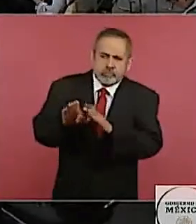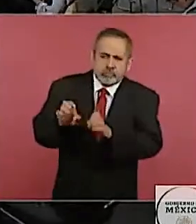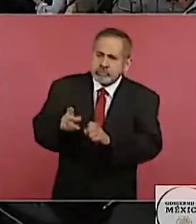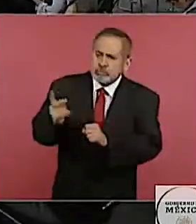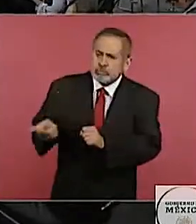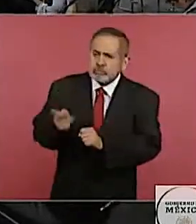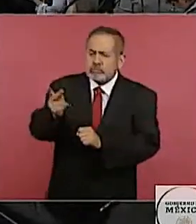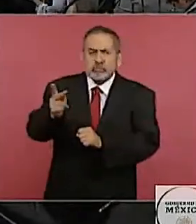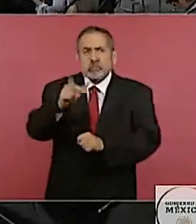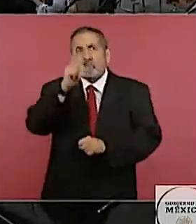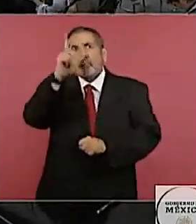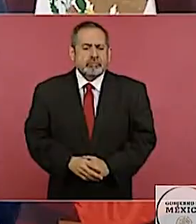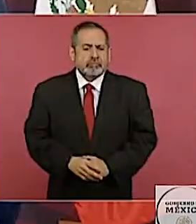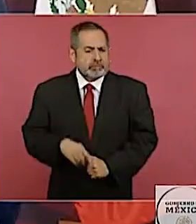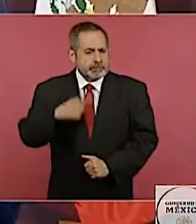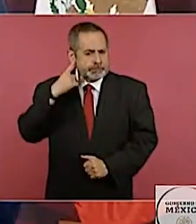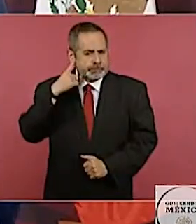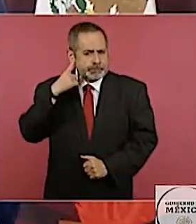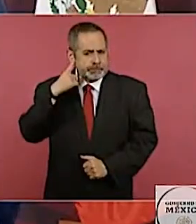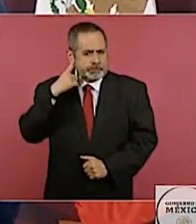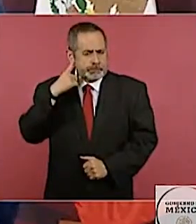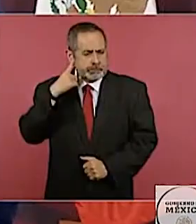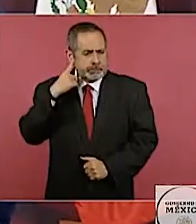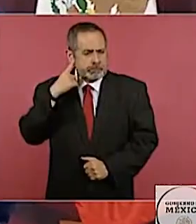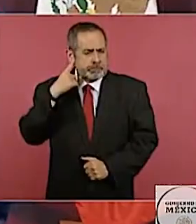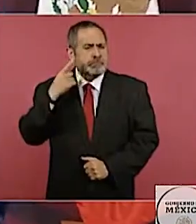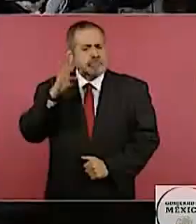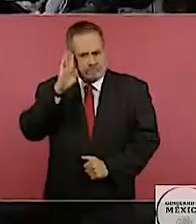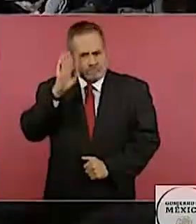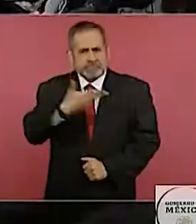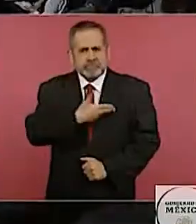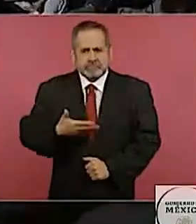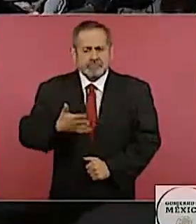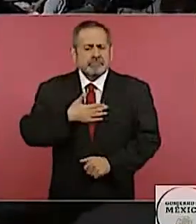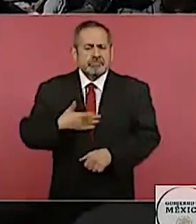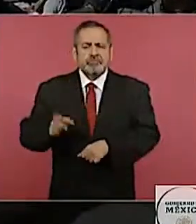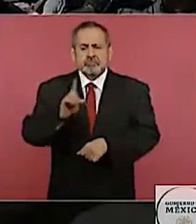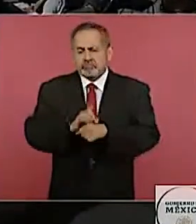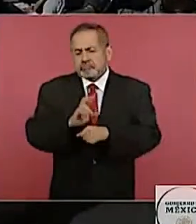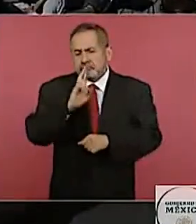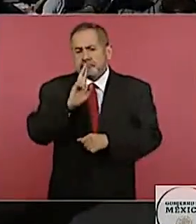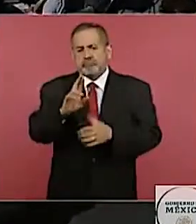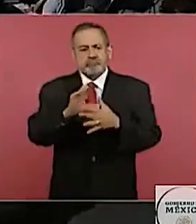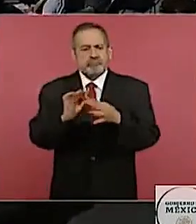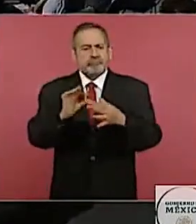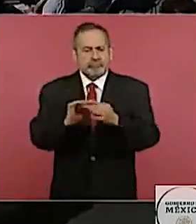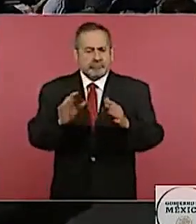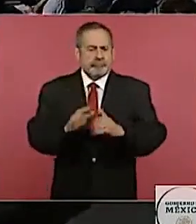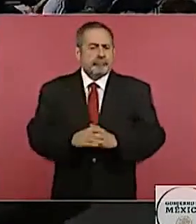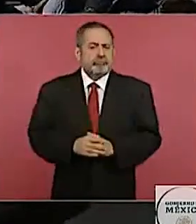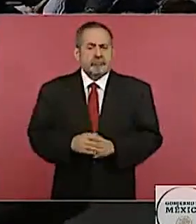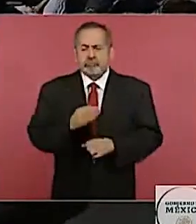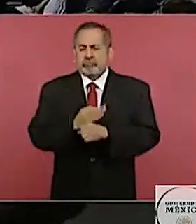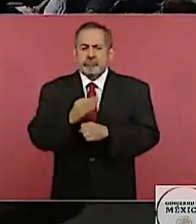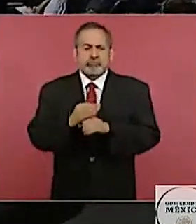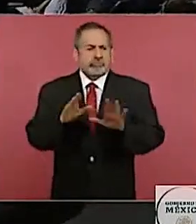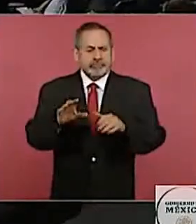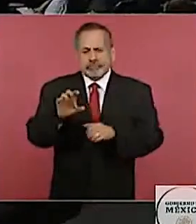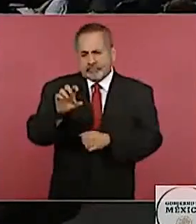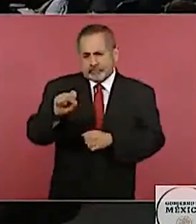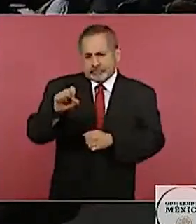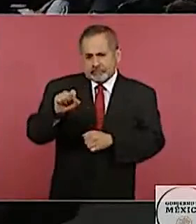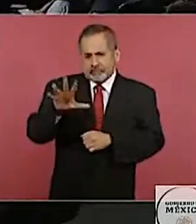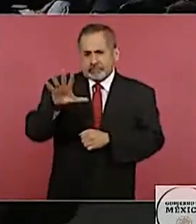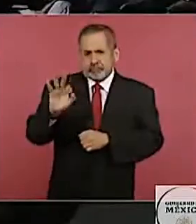servicio eléctrico señor presidente Buen día reportarle que estamos ahita al 7%